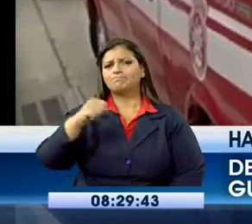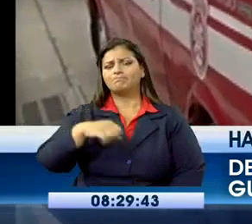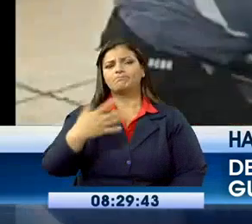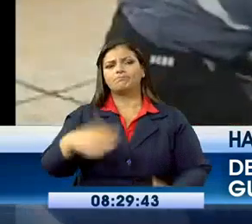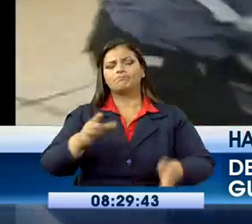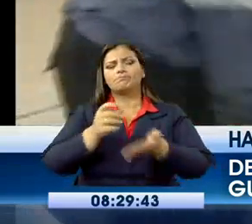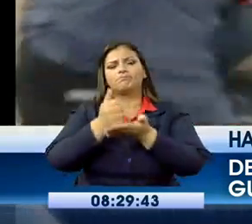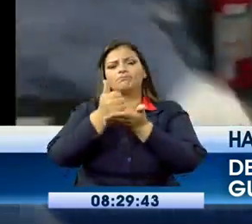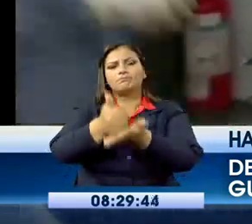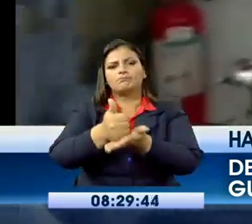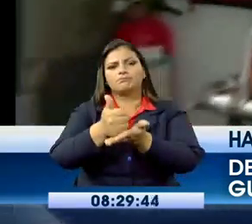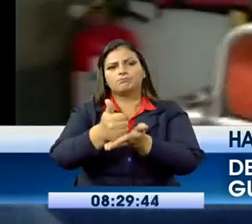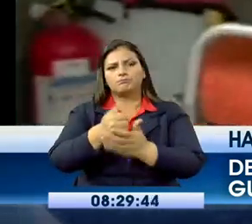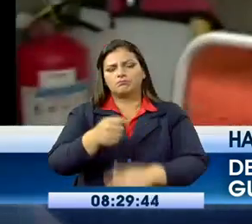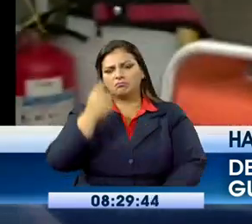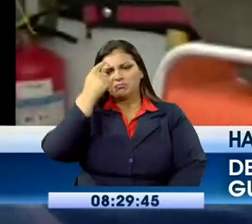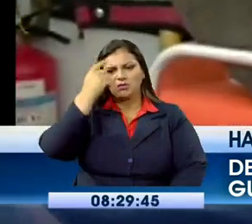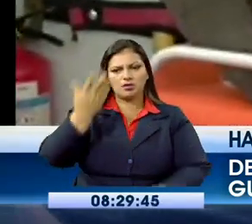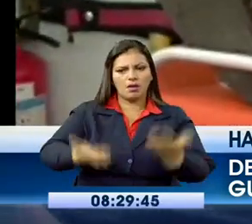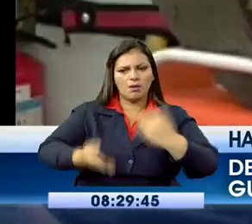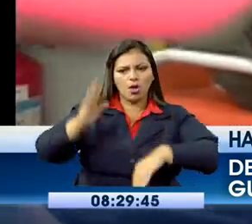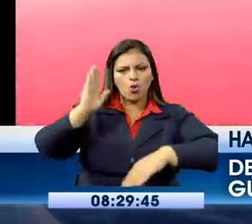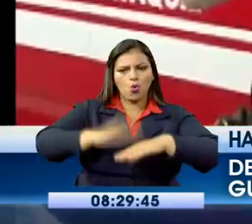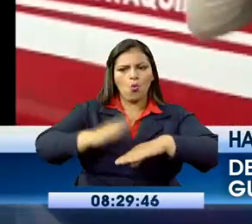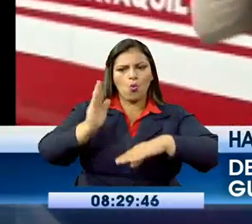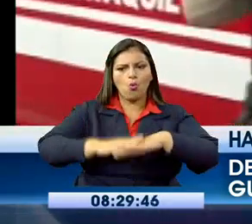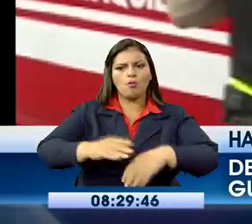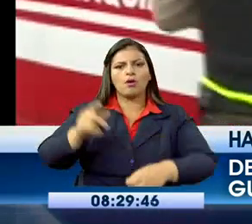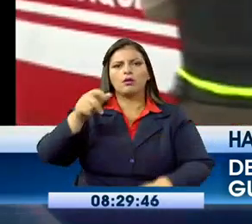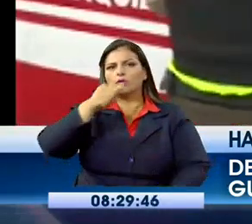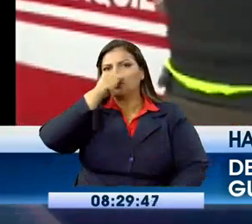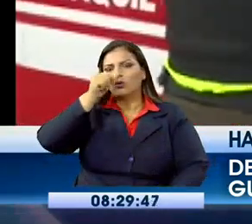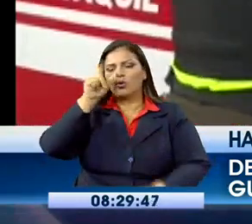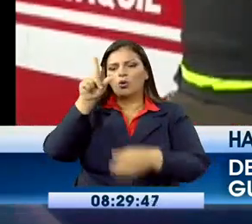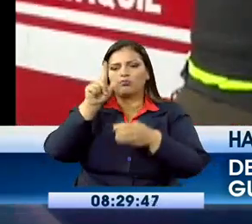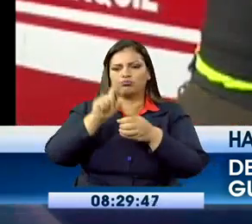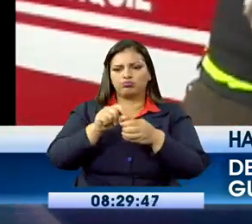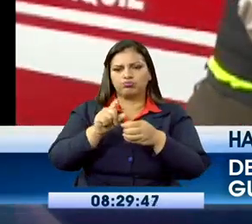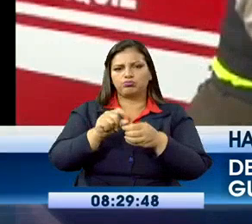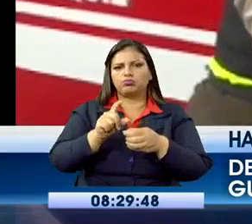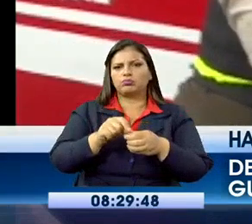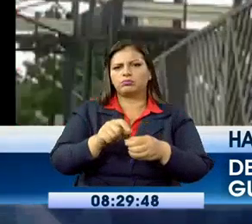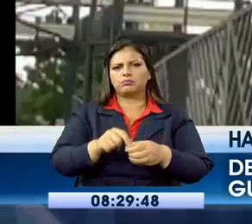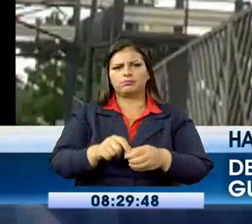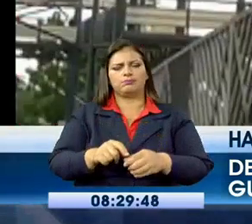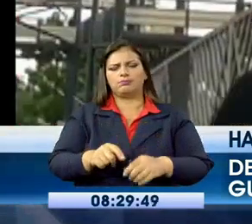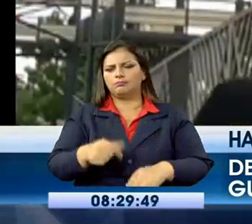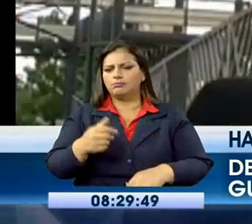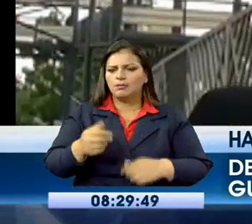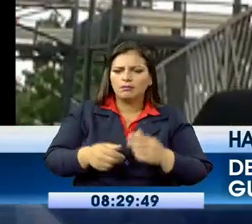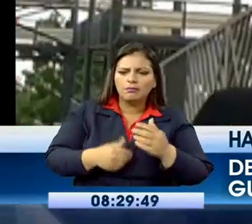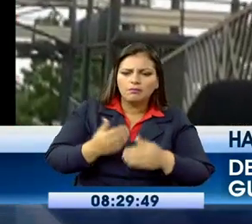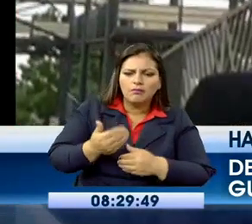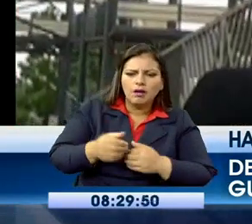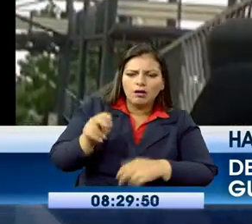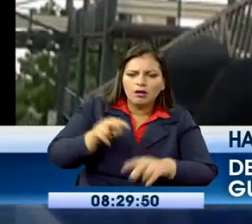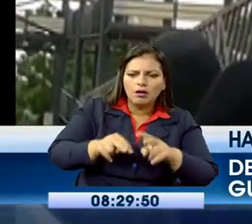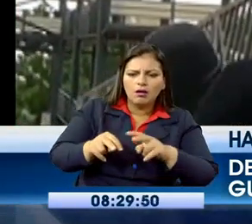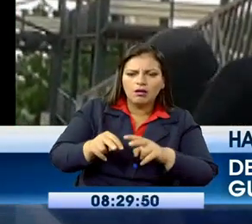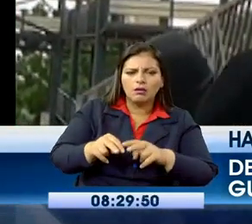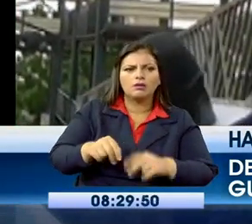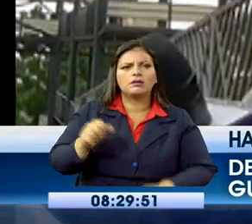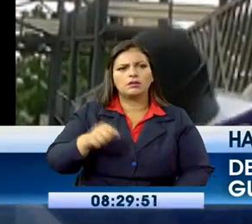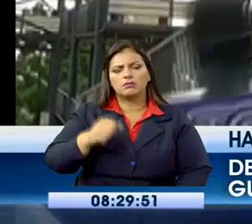Al principio se pensó que había sido escopolaminado, pero después se descartó esta hipótesis. En primera instancia se decía que